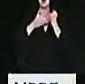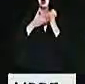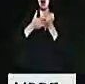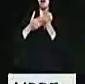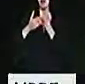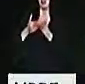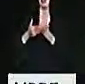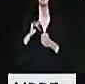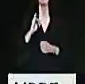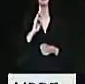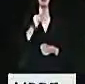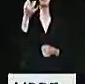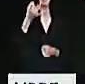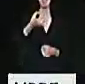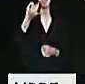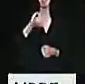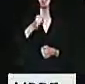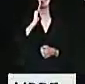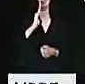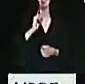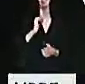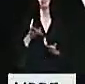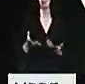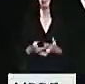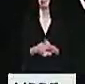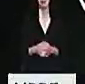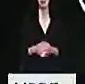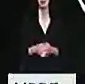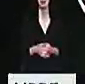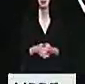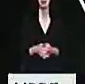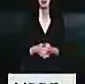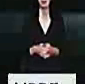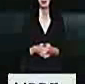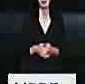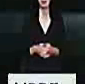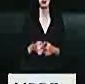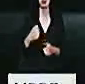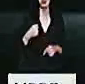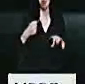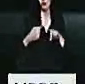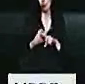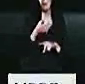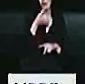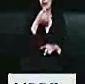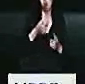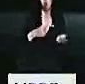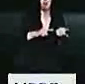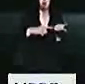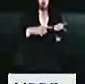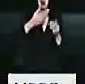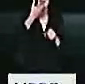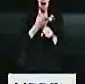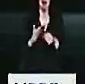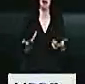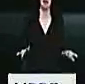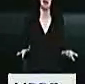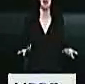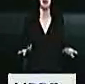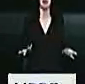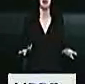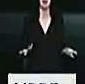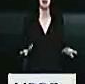final. Absolutamente, o sea, efectivamente es cosa de o sea, vuelvo a insistir, las tecnologías existen. Sí.